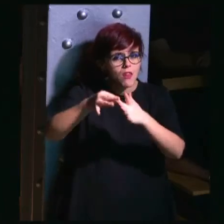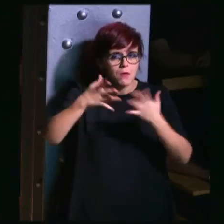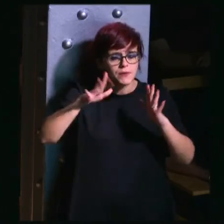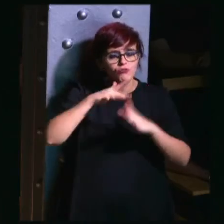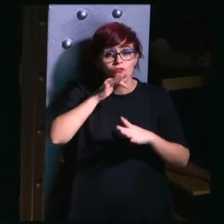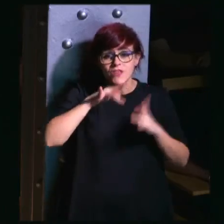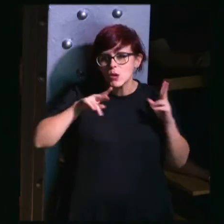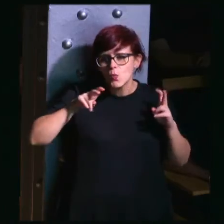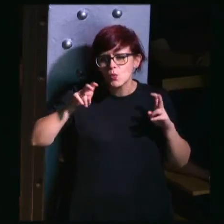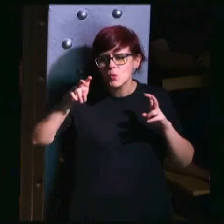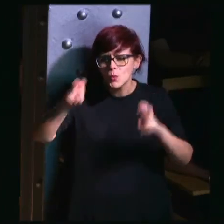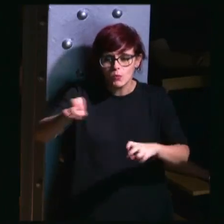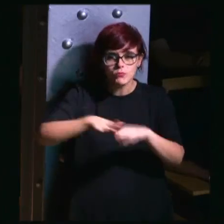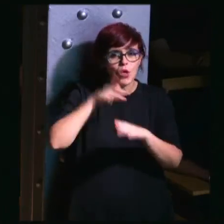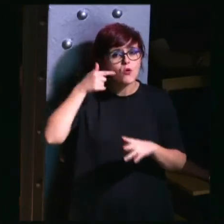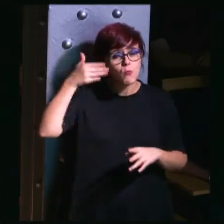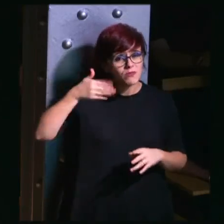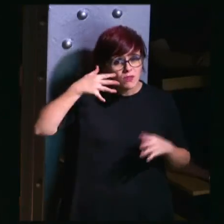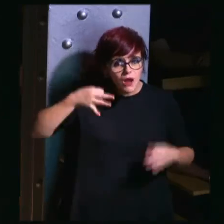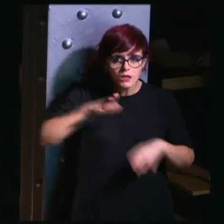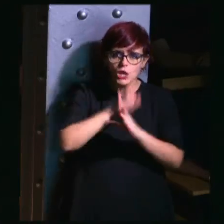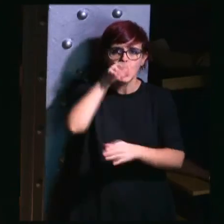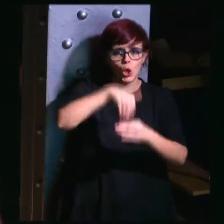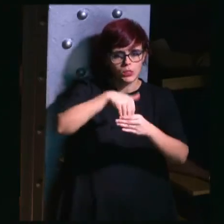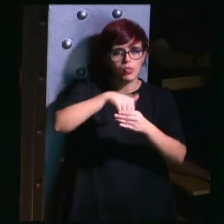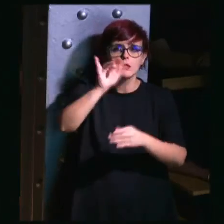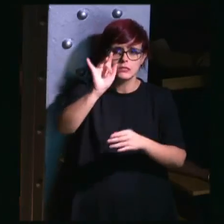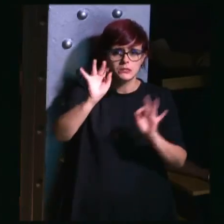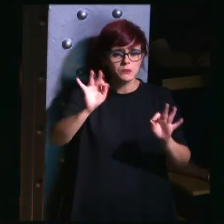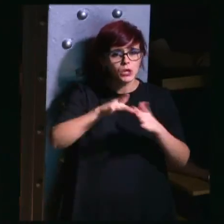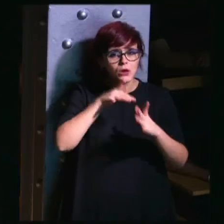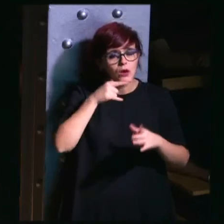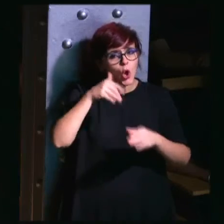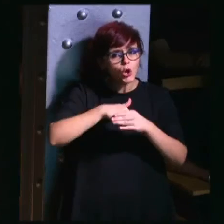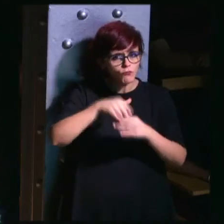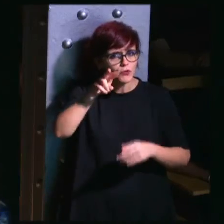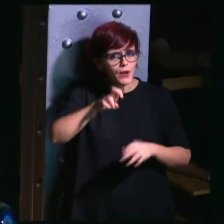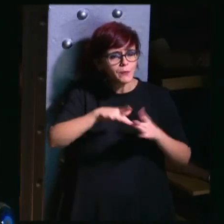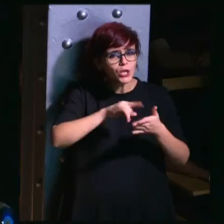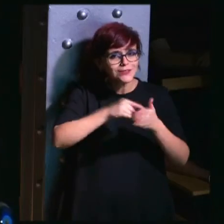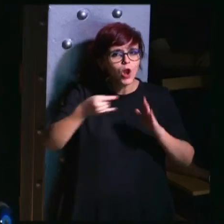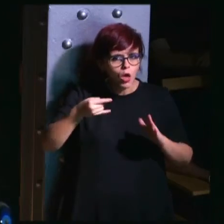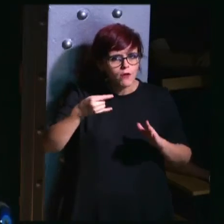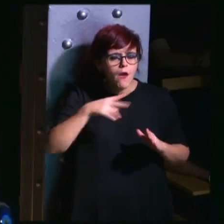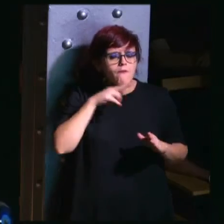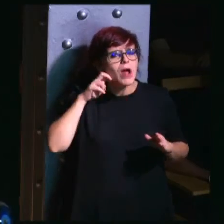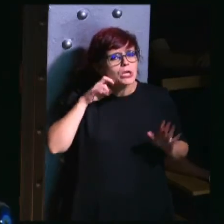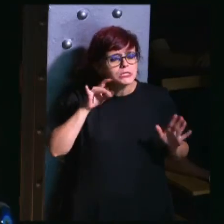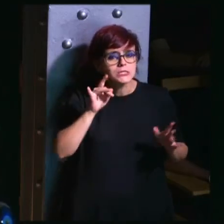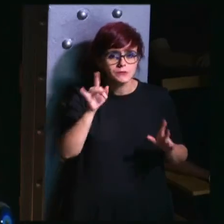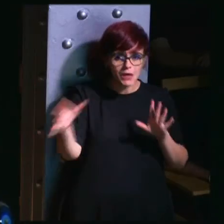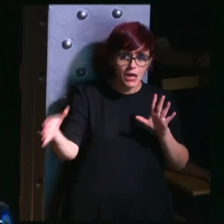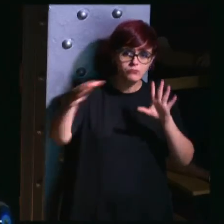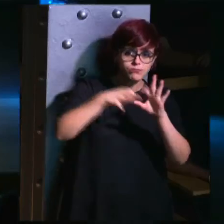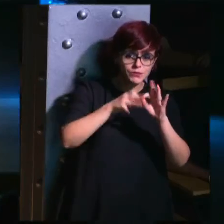tan nueva. Lo importante de verdad es el contenido. Por lo tanto, que el contenido valga mucho, pero ¿por qué la tecnología vale tanto? Hilando eso, el